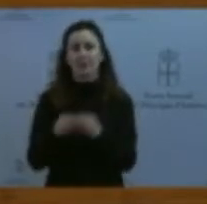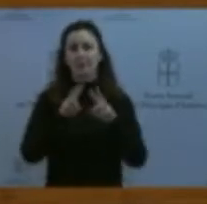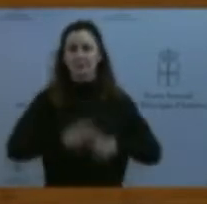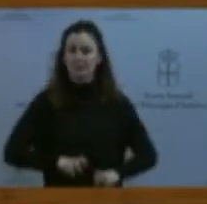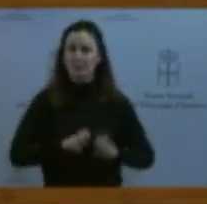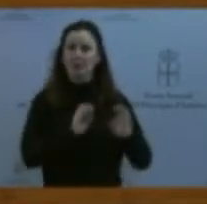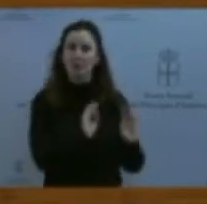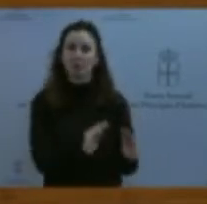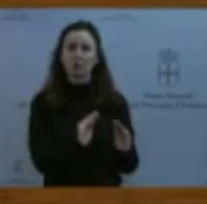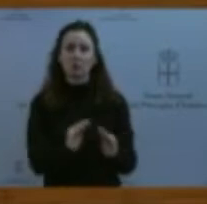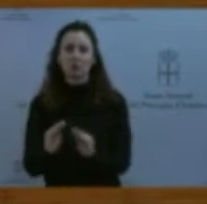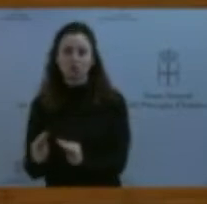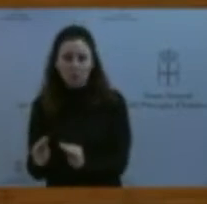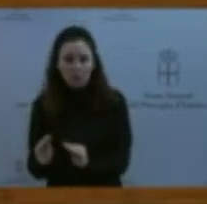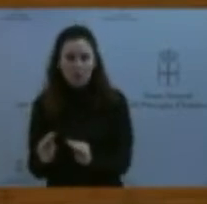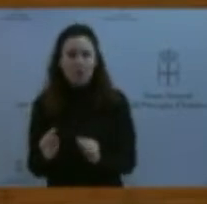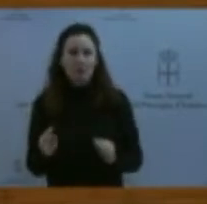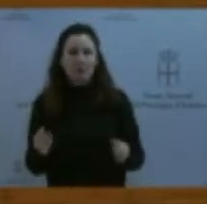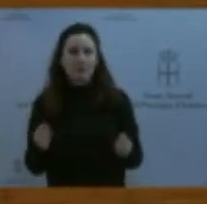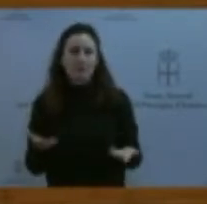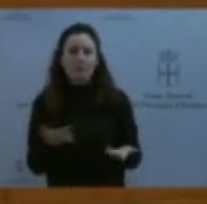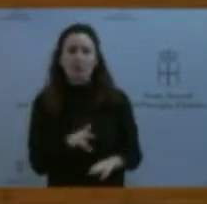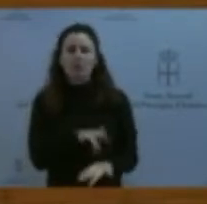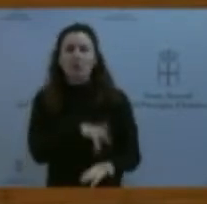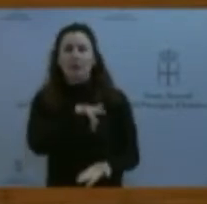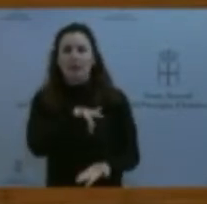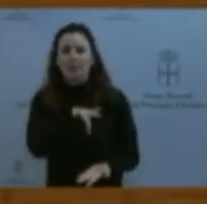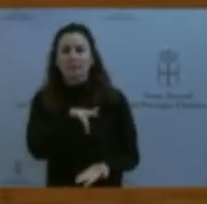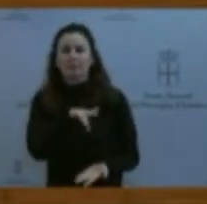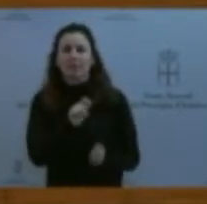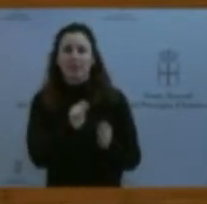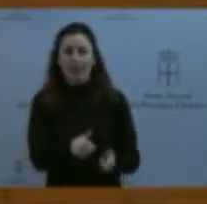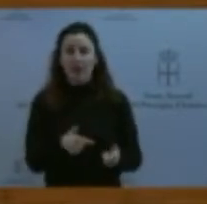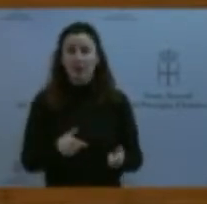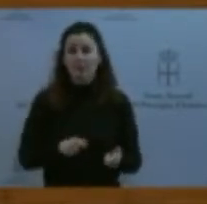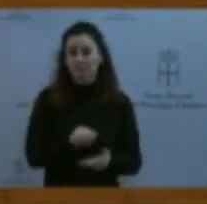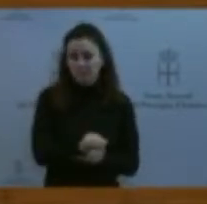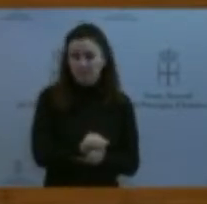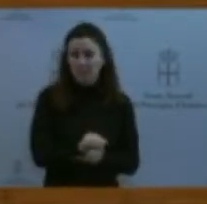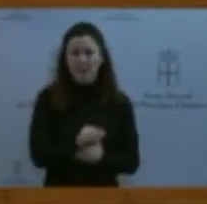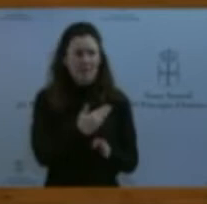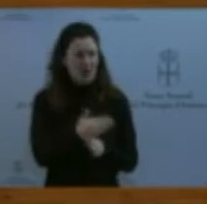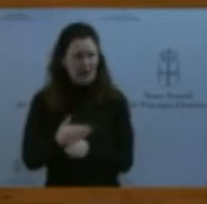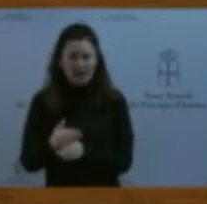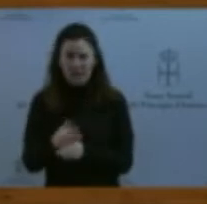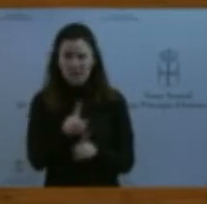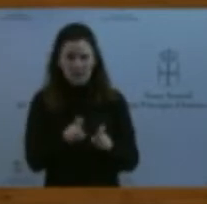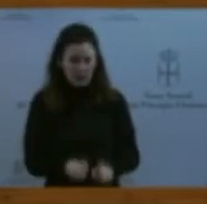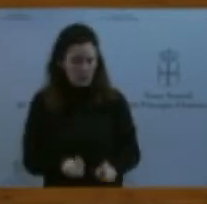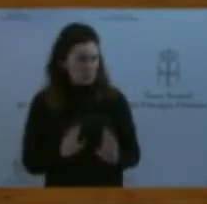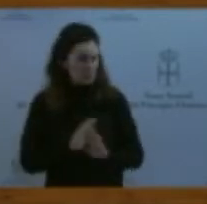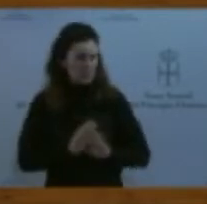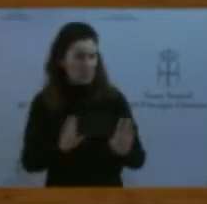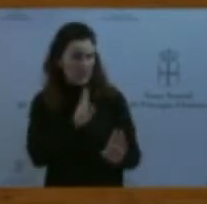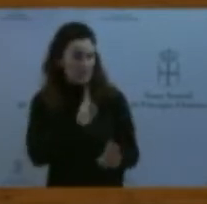que se han visto que son beneficiarios, en este caso de las ayudas, pero el resto yo le he hecho algunas preguntas más que usted no ha contestado y que sería importante